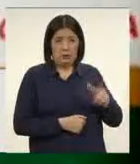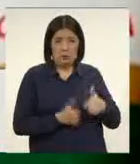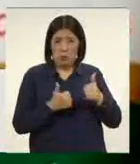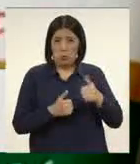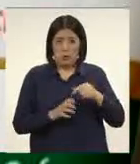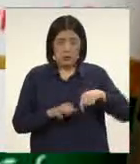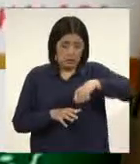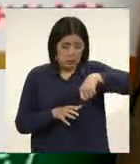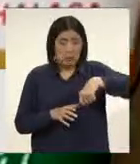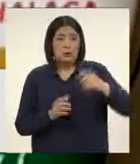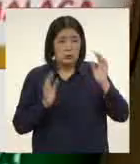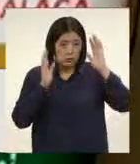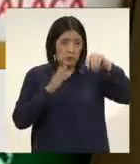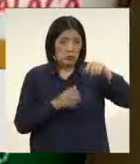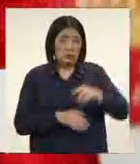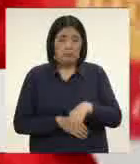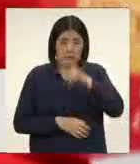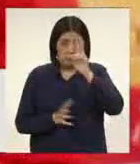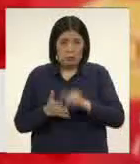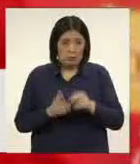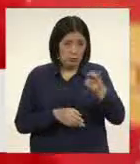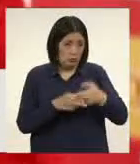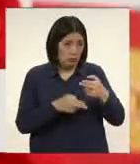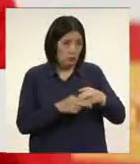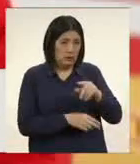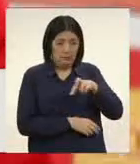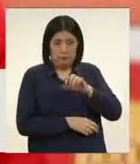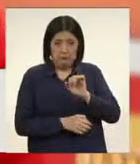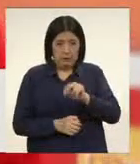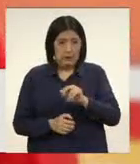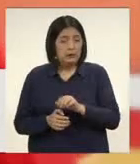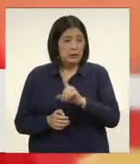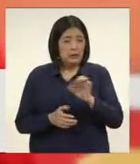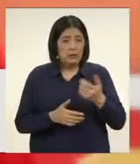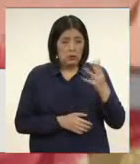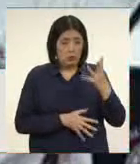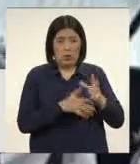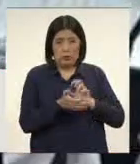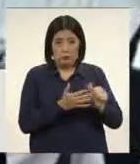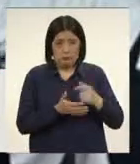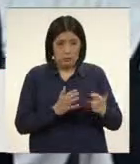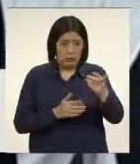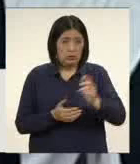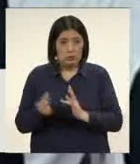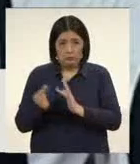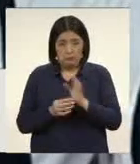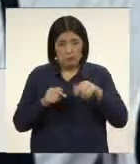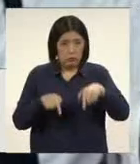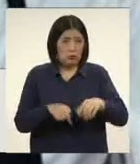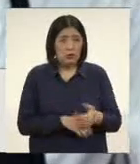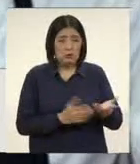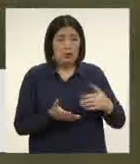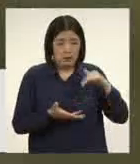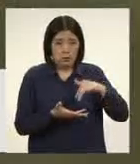exitosa chef peruana, dueña del taller El Pan de la Negra, y que desde hace 4 meses se instaló con su taller y esposo en Guatemala para